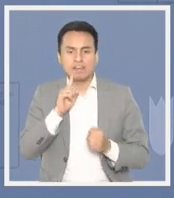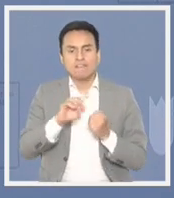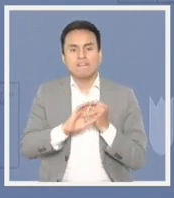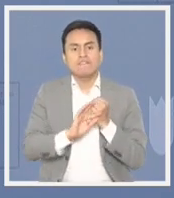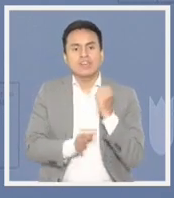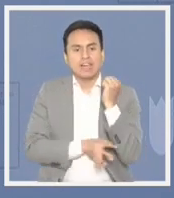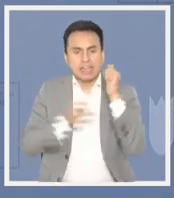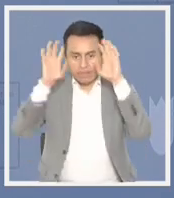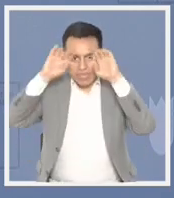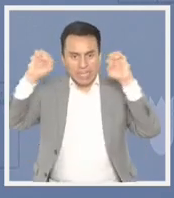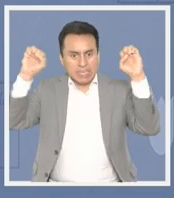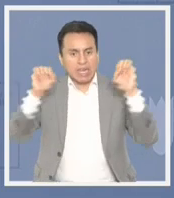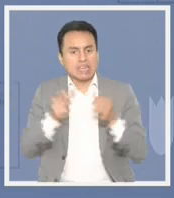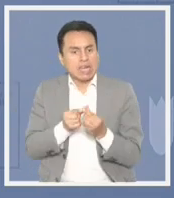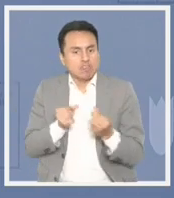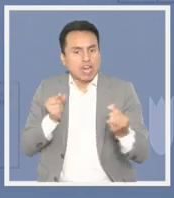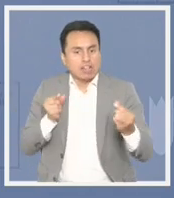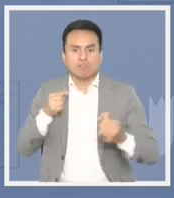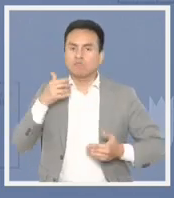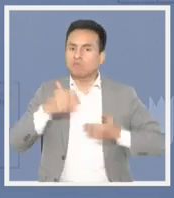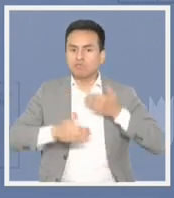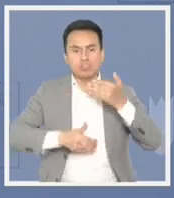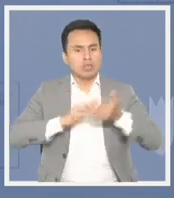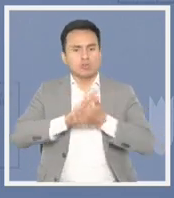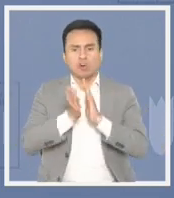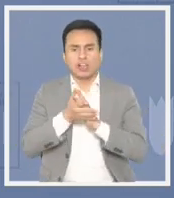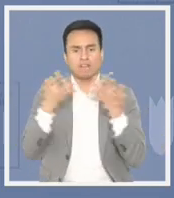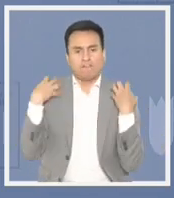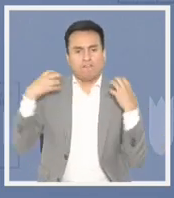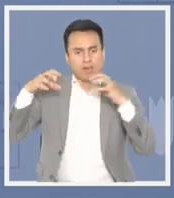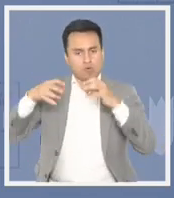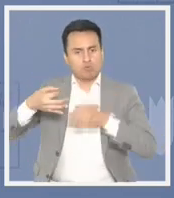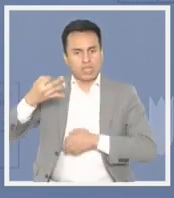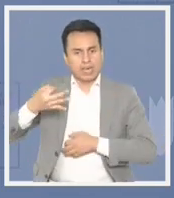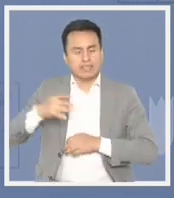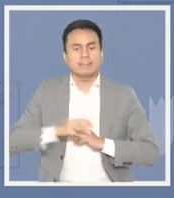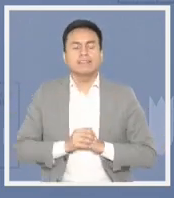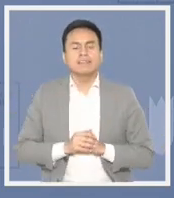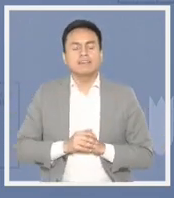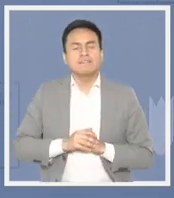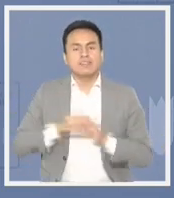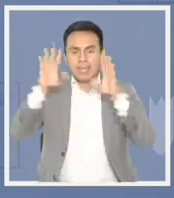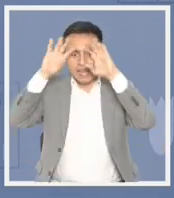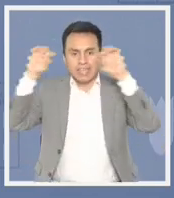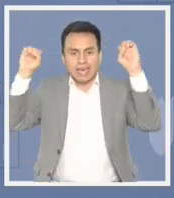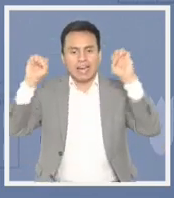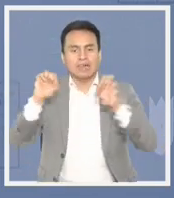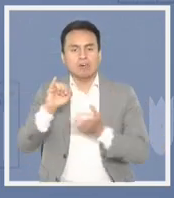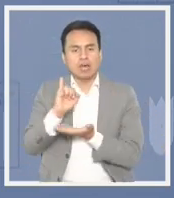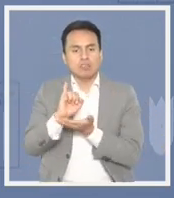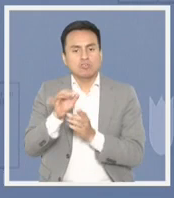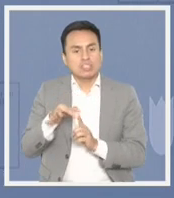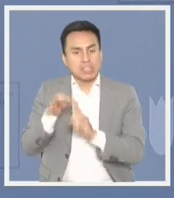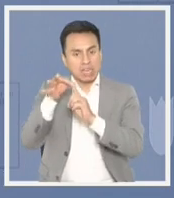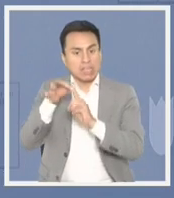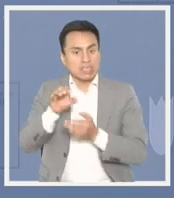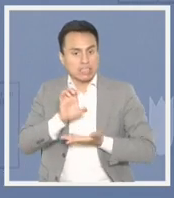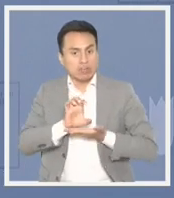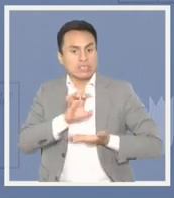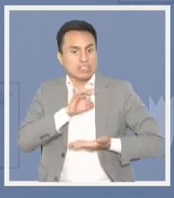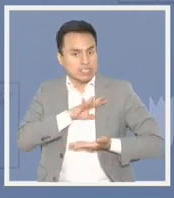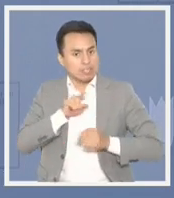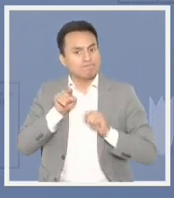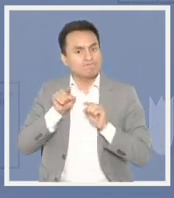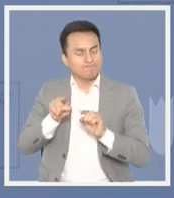Fiscalía Nacional funcionando con todas sus facultades. La Fiscalía es un órgano central del Estado de